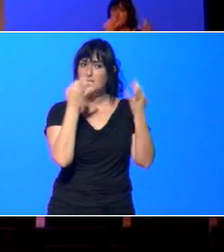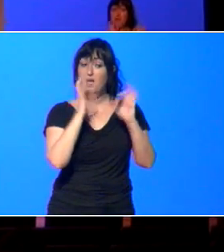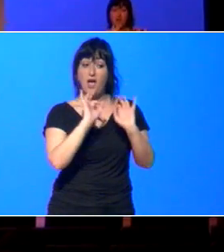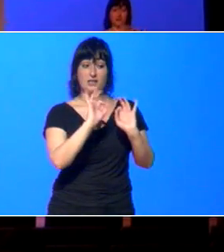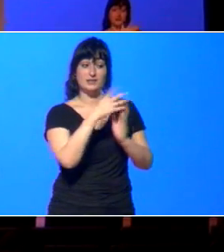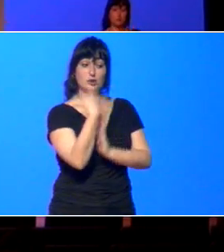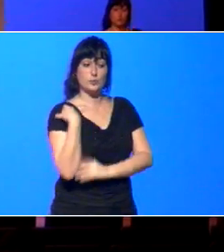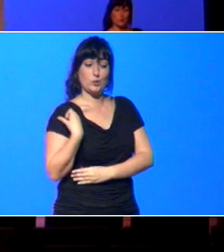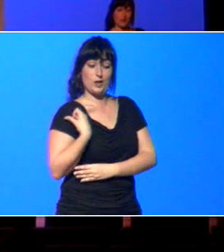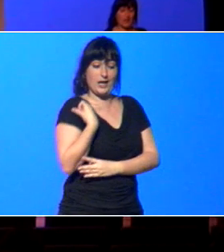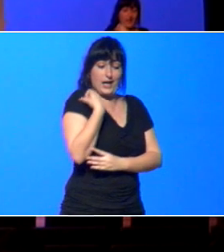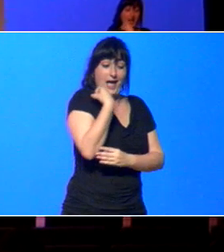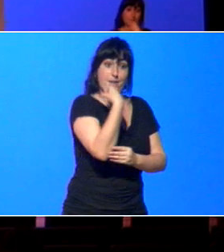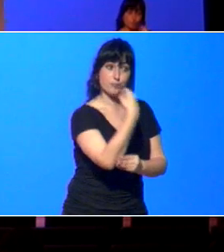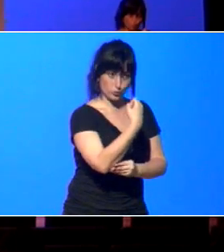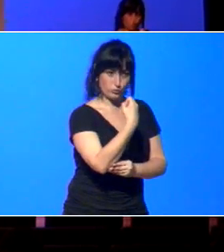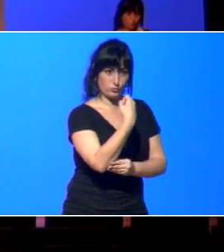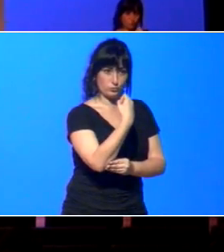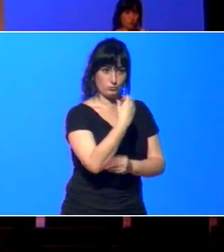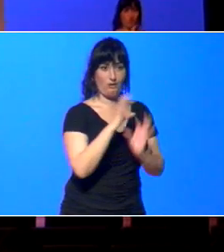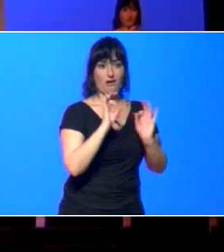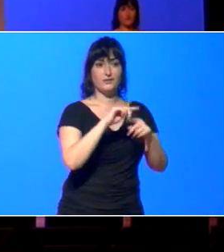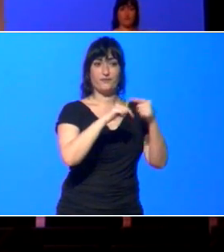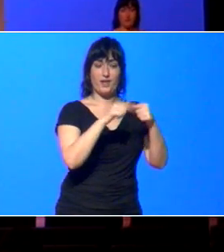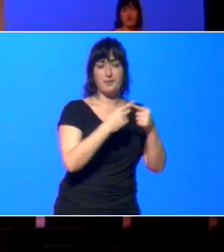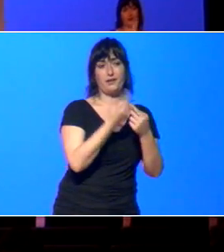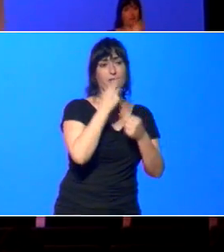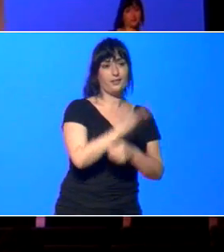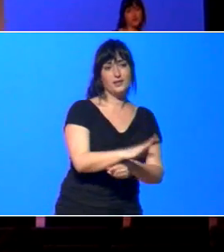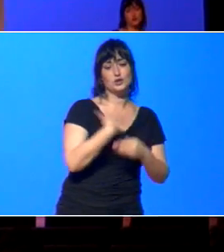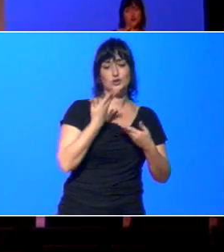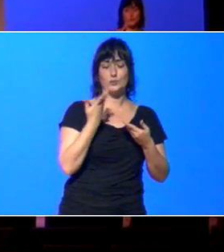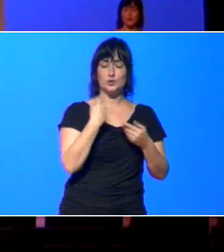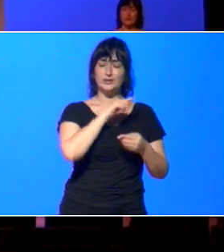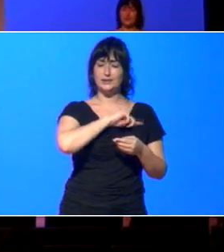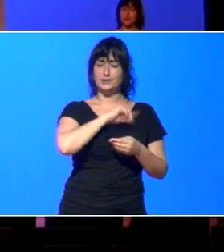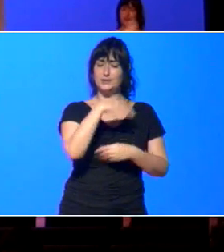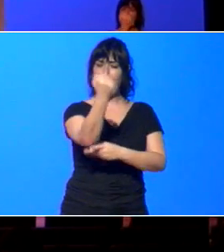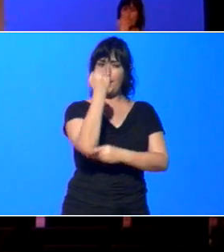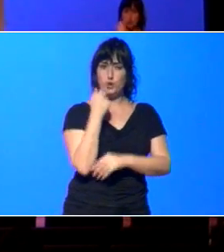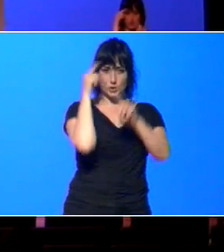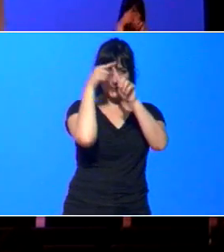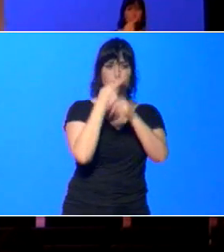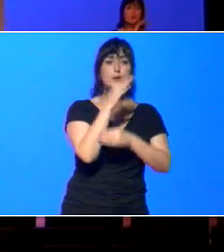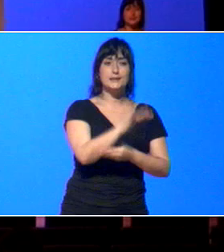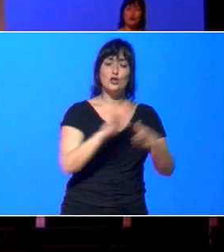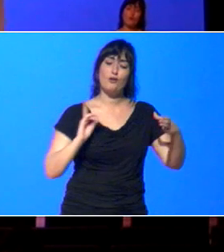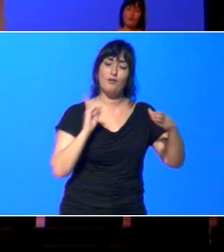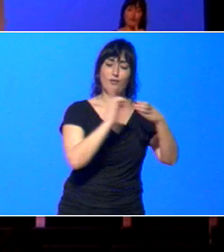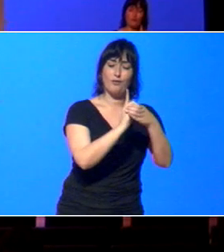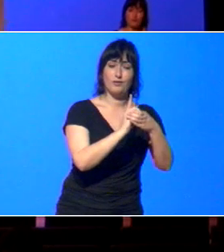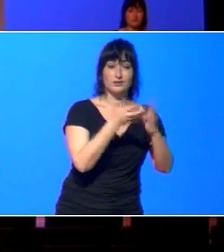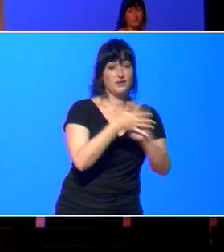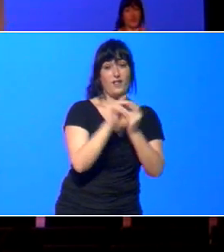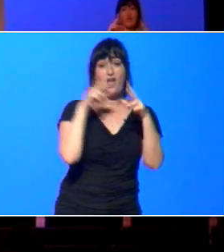respaldo a las familias para que puedan sentirse apoyadas en la decisión de que el niño esté incluido? Que la sociedad les arrope. Es decir, no